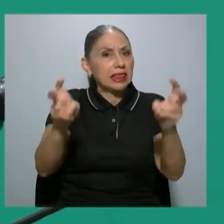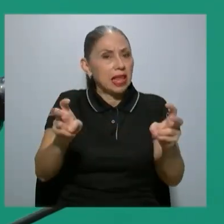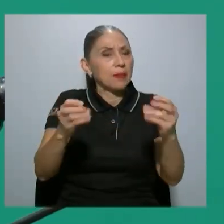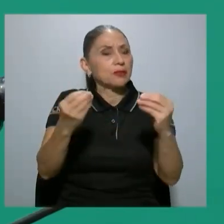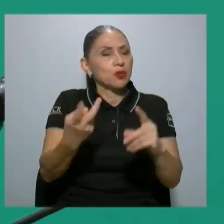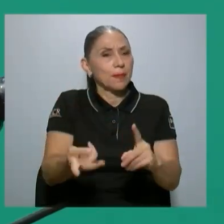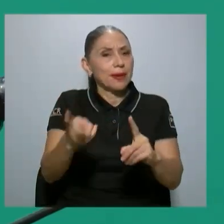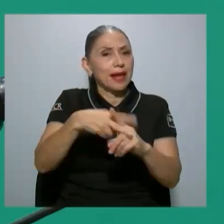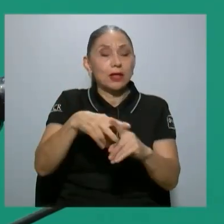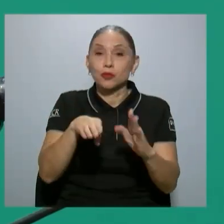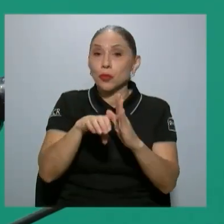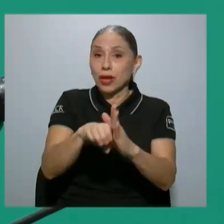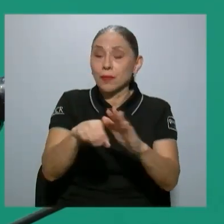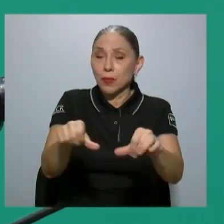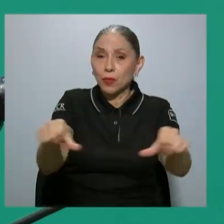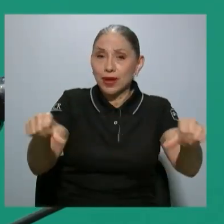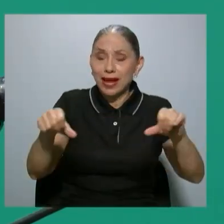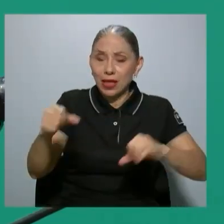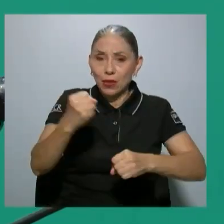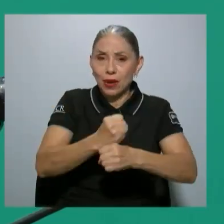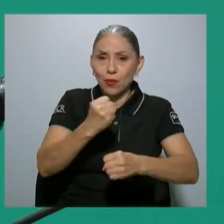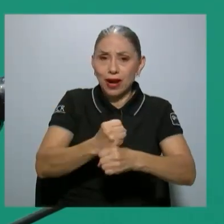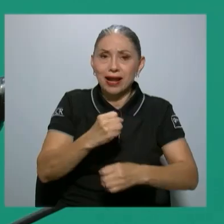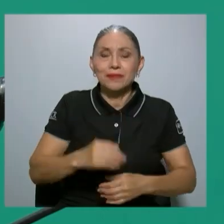el mercado laboral, ¿verdad?